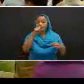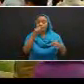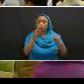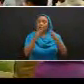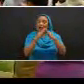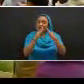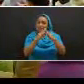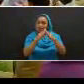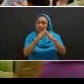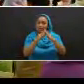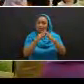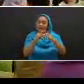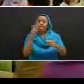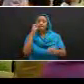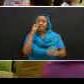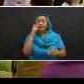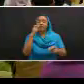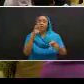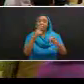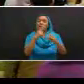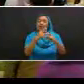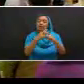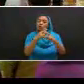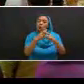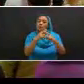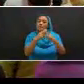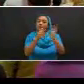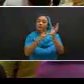Padre, en el nombre de Jesús,